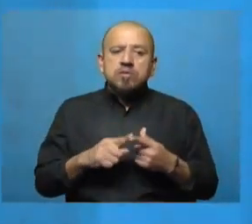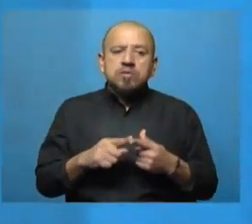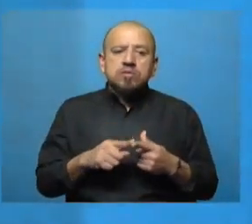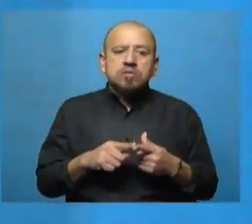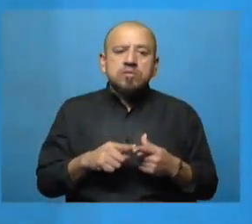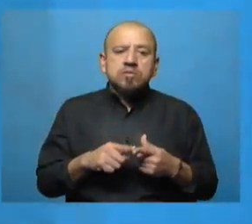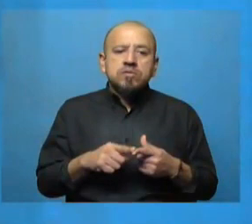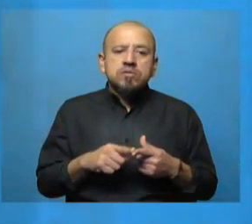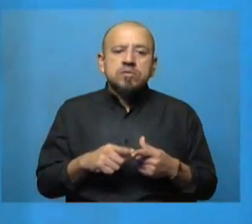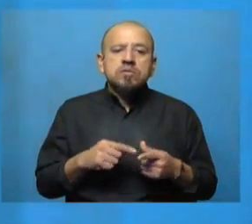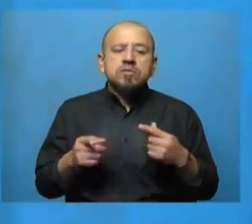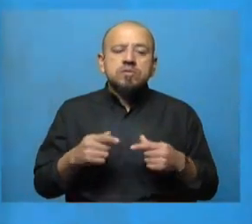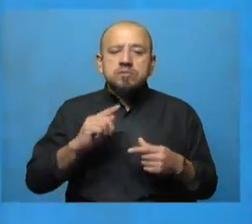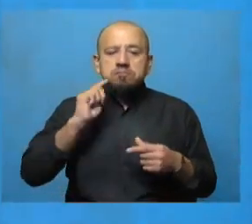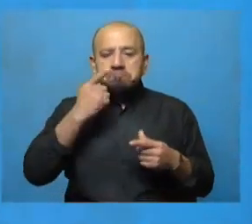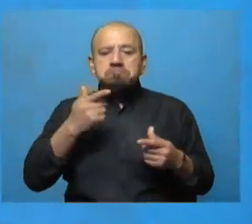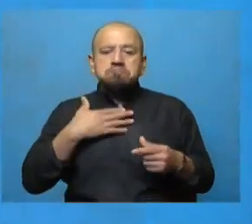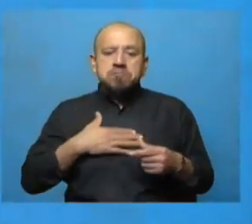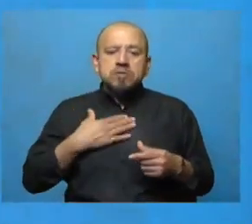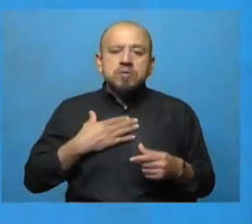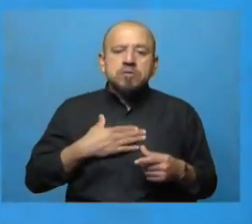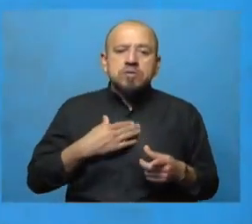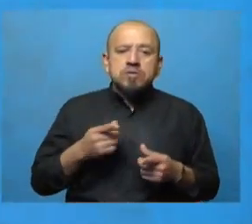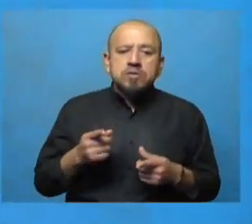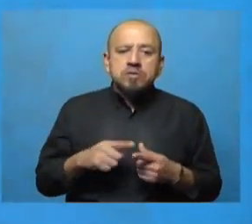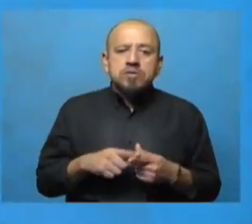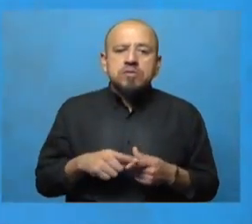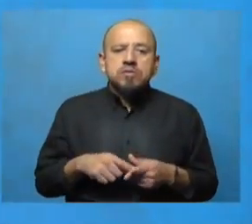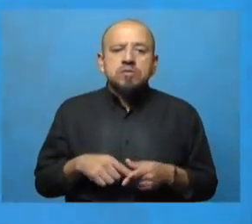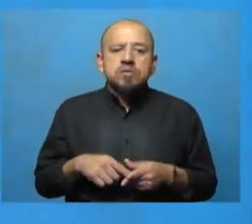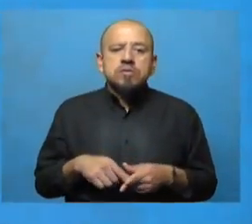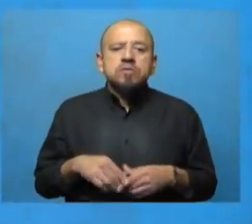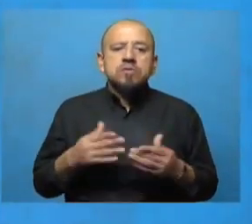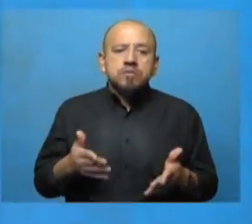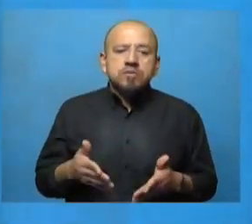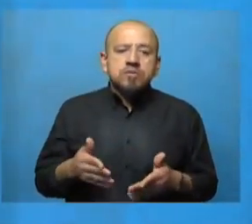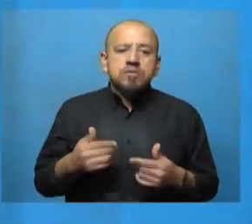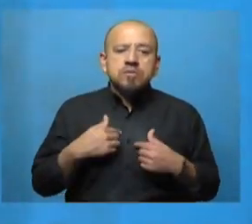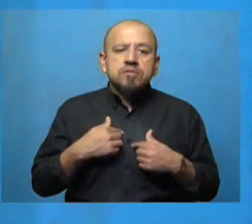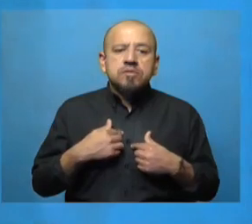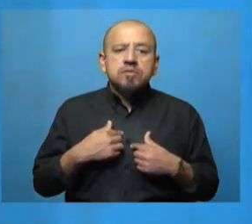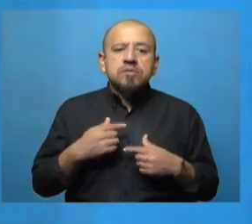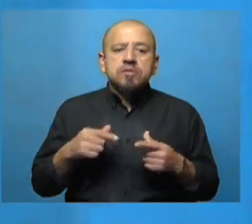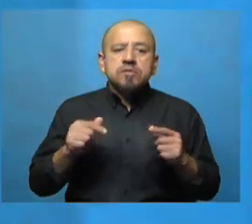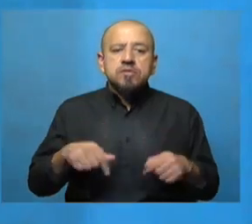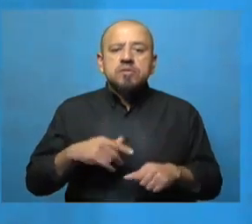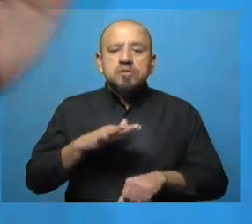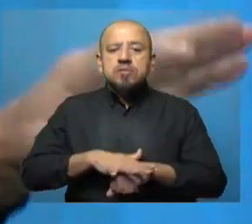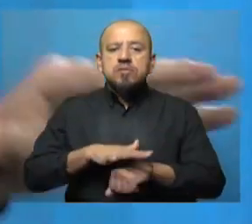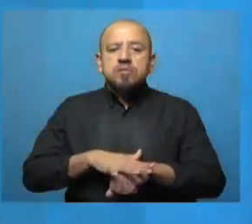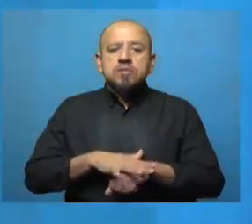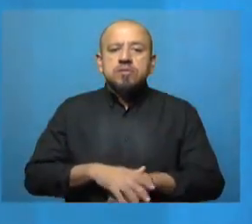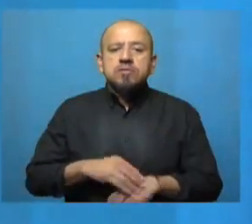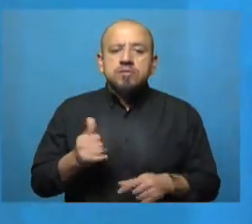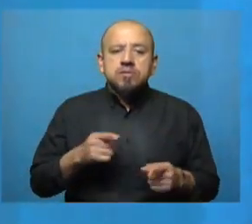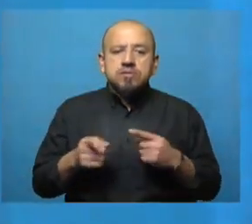se fue la verdad que una experiencia divina y bueno es otra cosa que me llevo en el corazón en este momento ya pasado